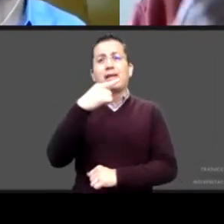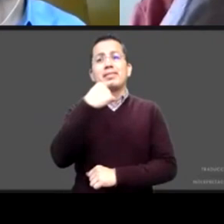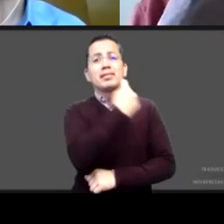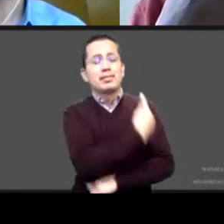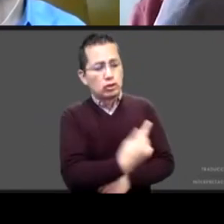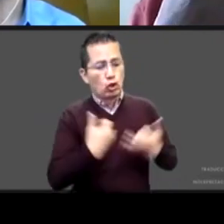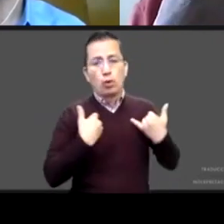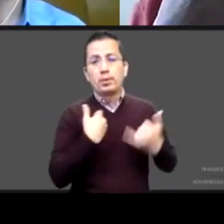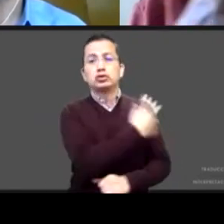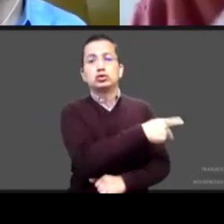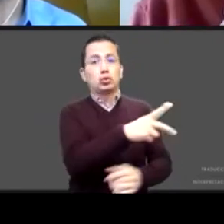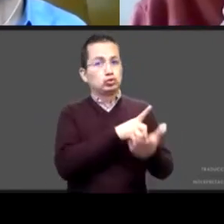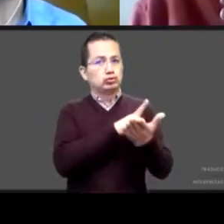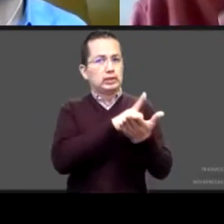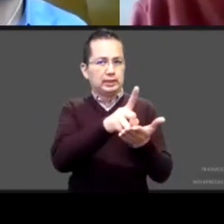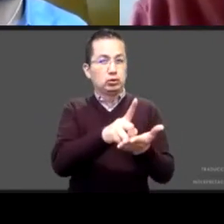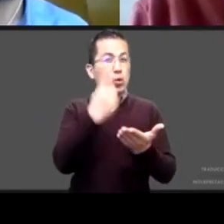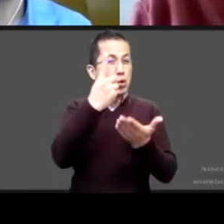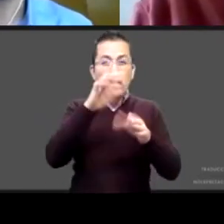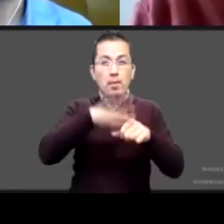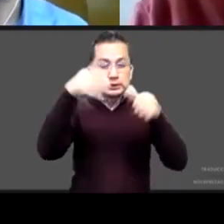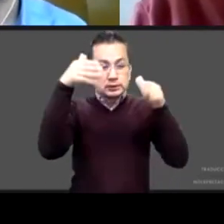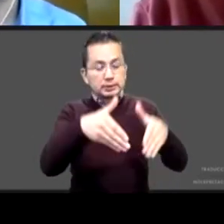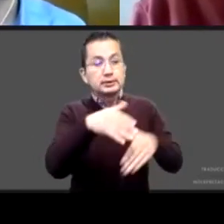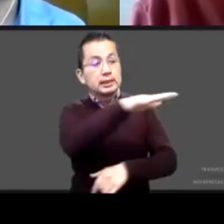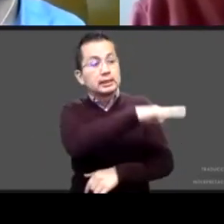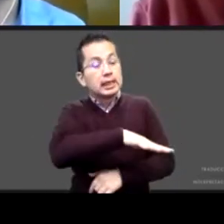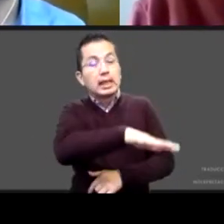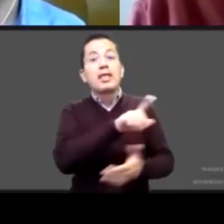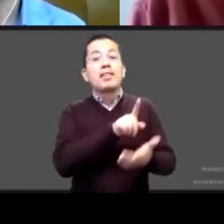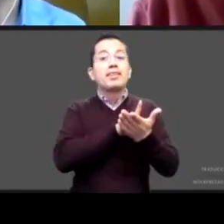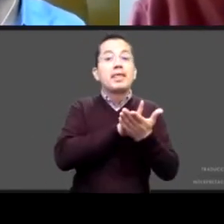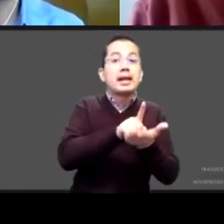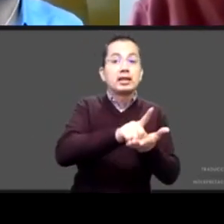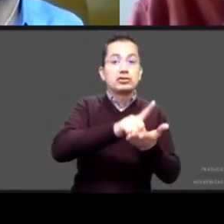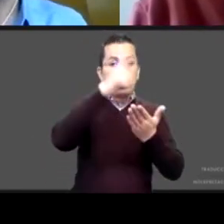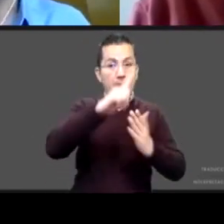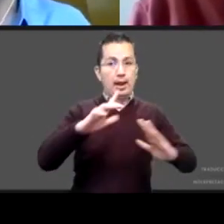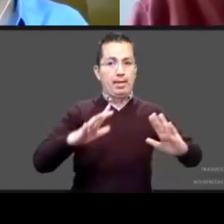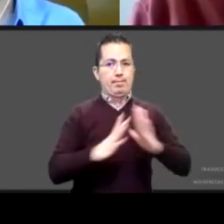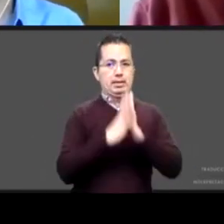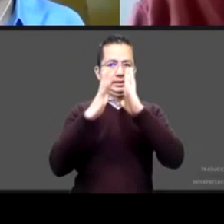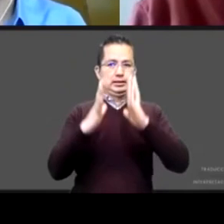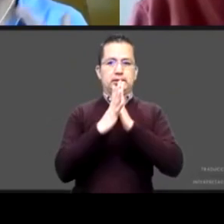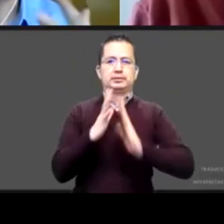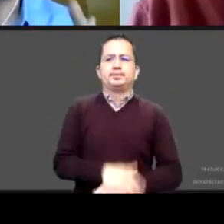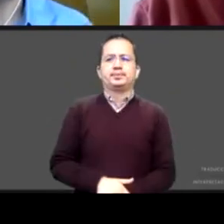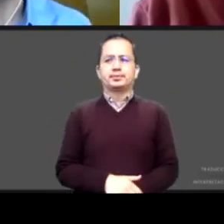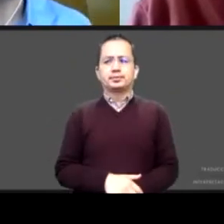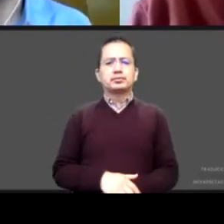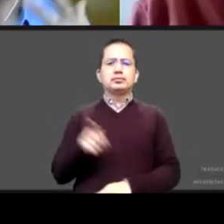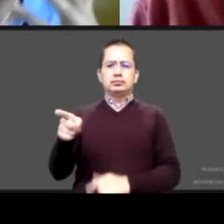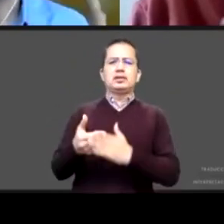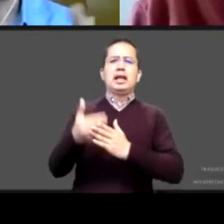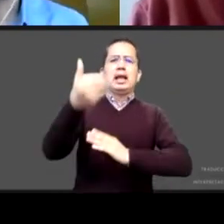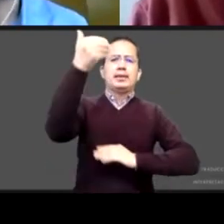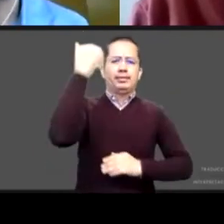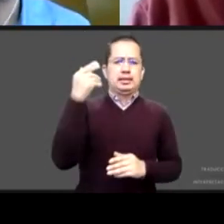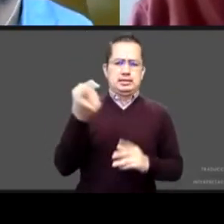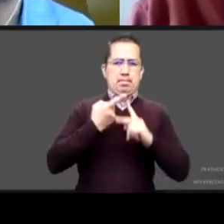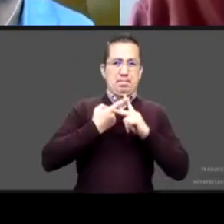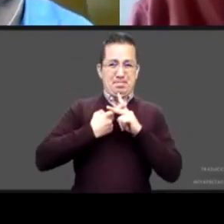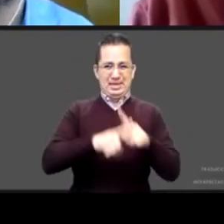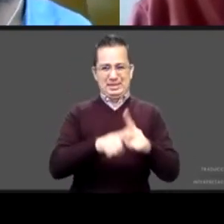derecho a la participación. Cuando inició el sistema, Luis se acercó con nosotros a dar una